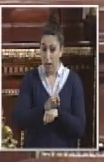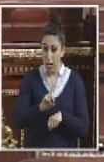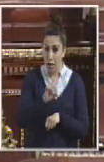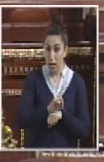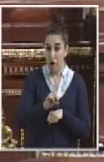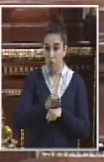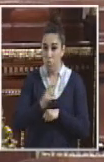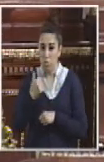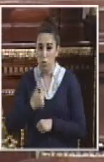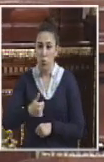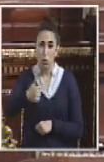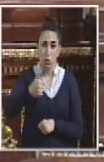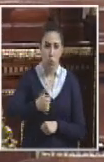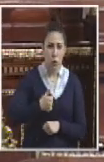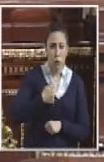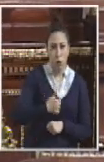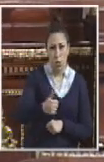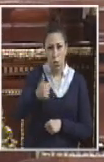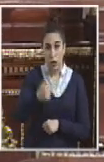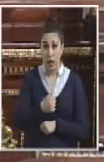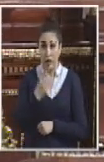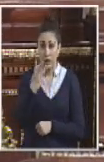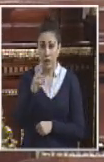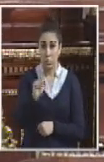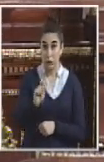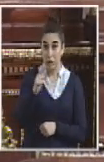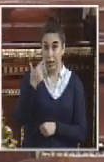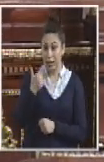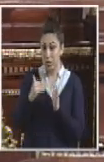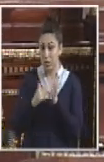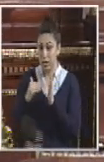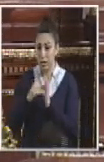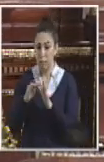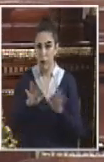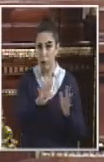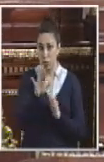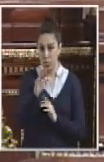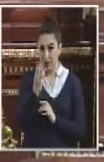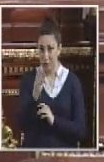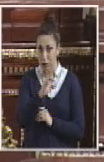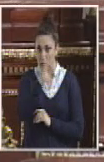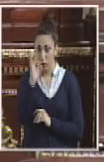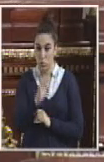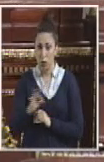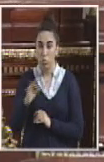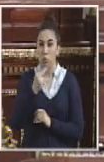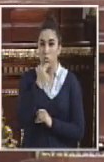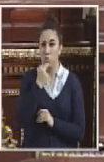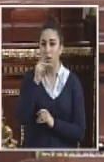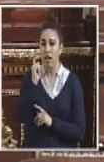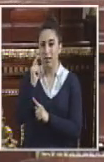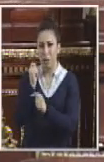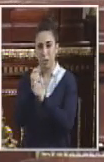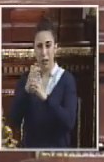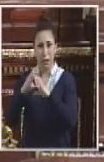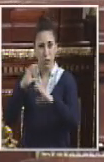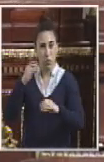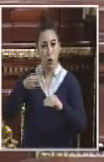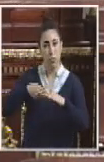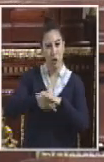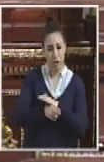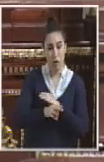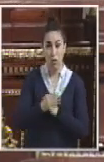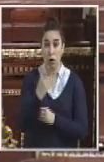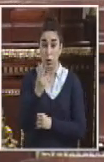ciudad. 3.7 millones, el 53%, se traslada en transporte público,